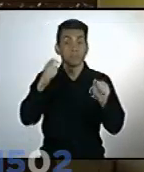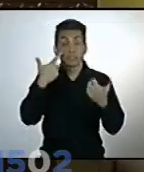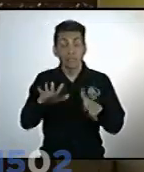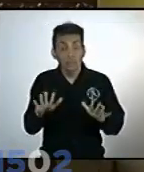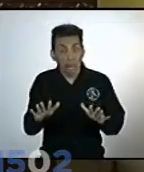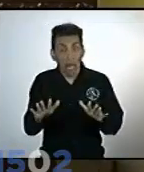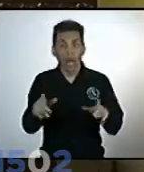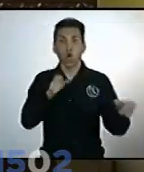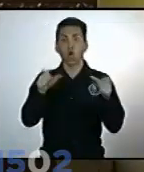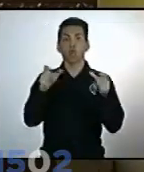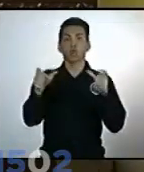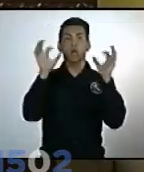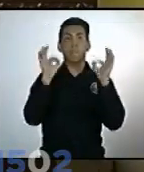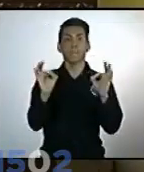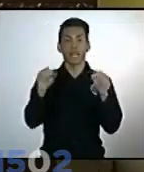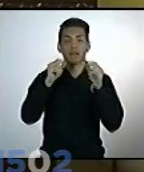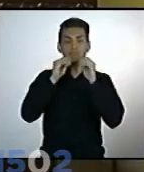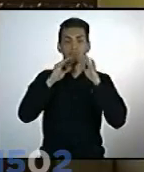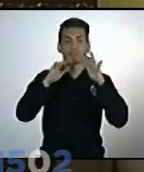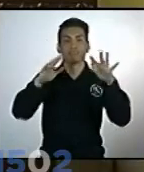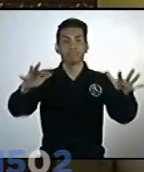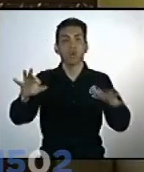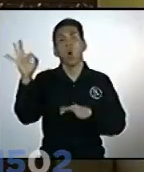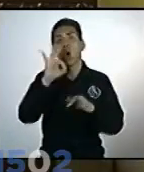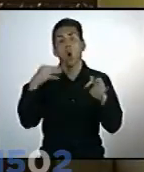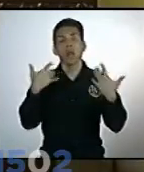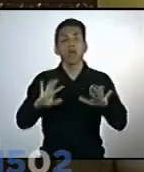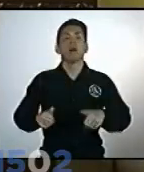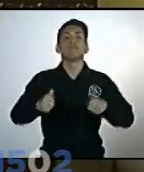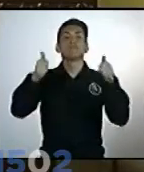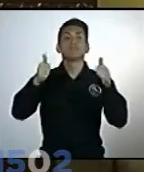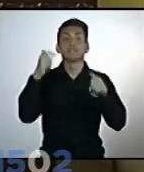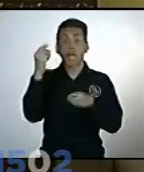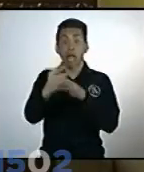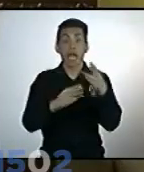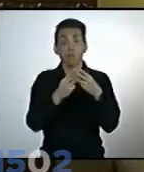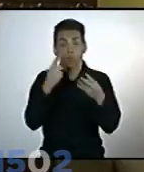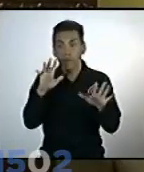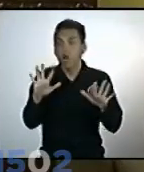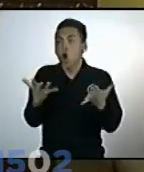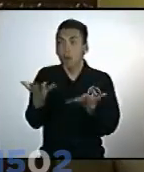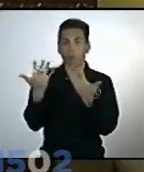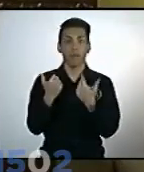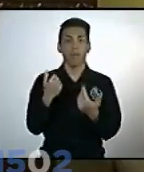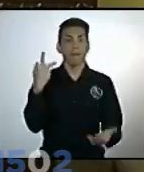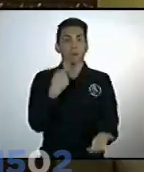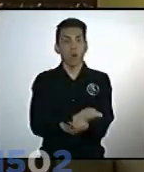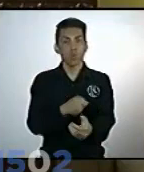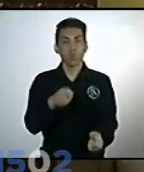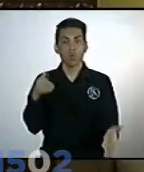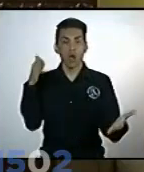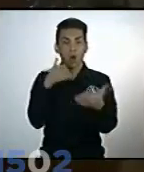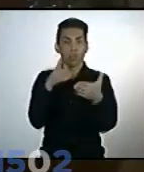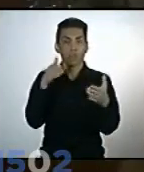garantías de que controlamos la epidemia o logramos conseguir que el mundo haya desarrollado la vacuna contra el